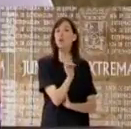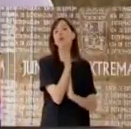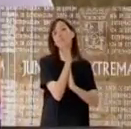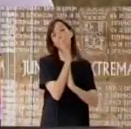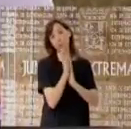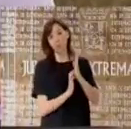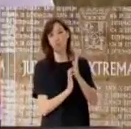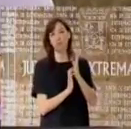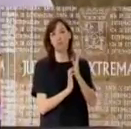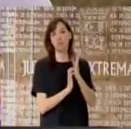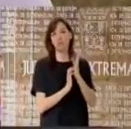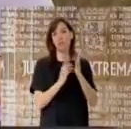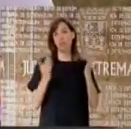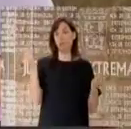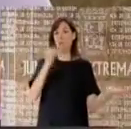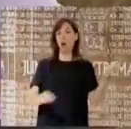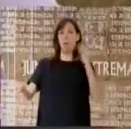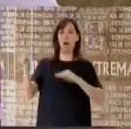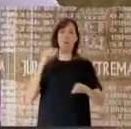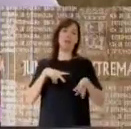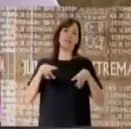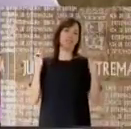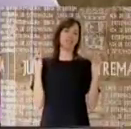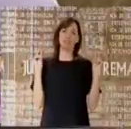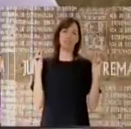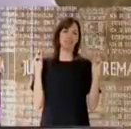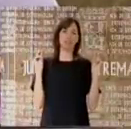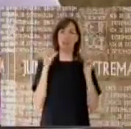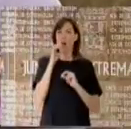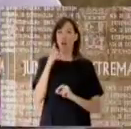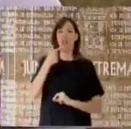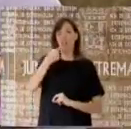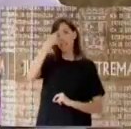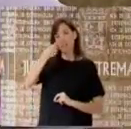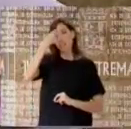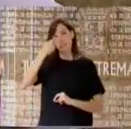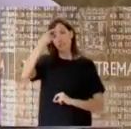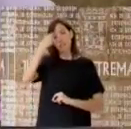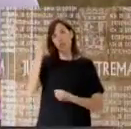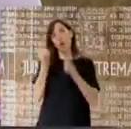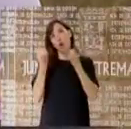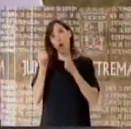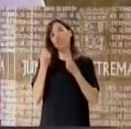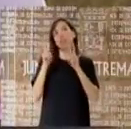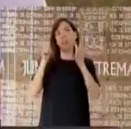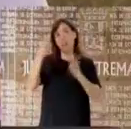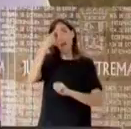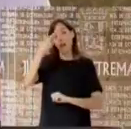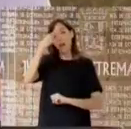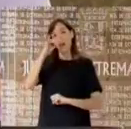que ya está bien. Ahora ha cogido el caminito de las ITV y vamos por el caminito de las ITV. Bueno, pues ya